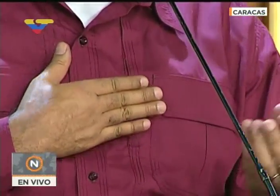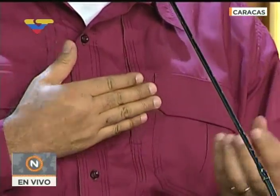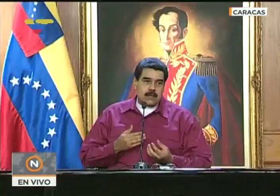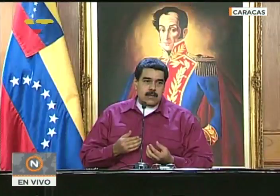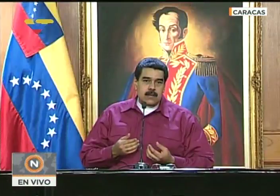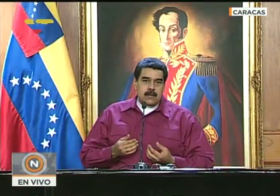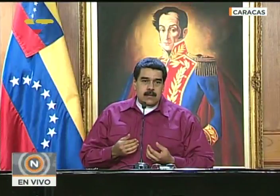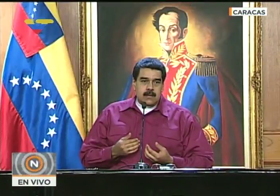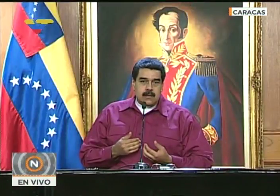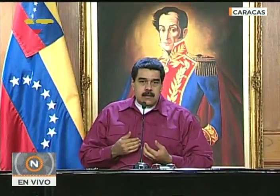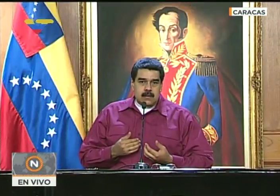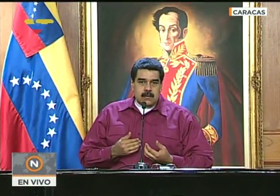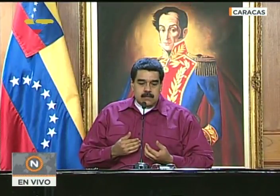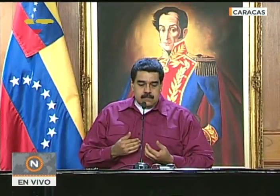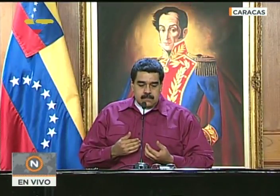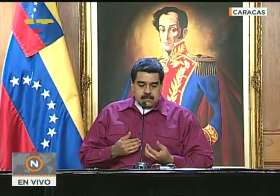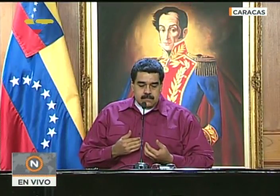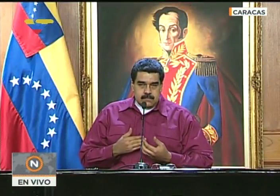calle.